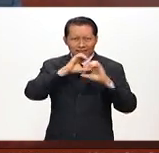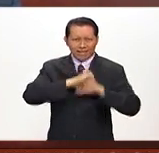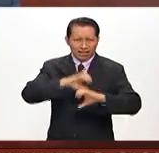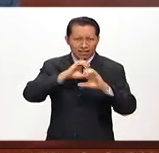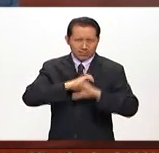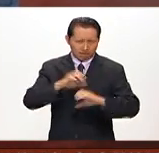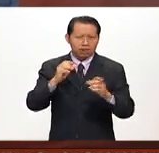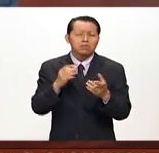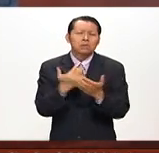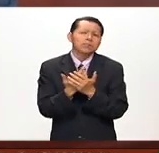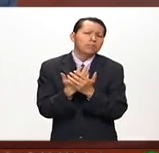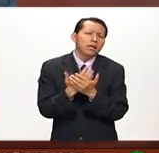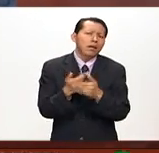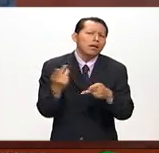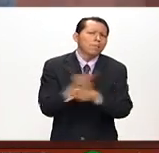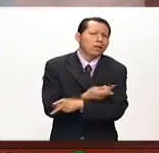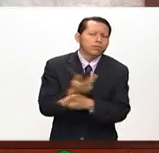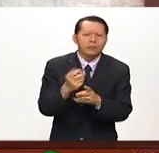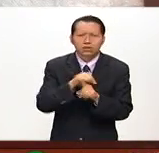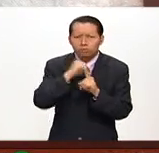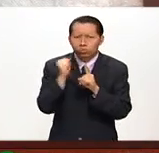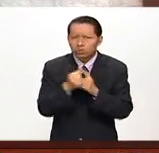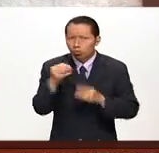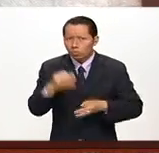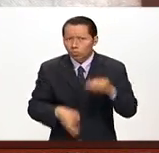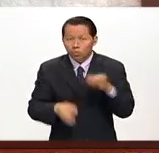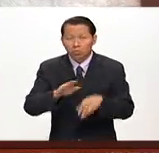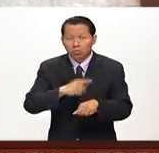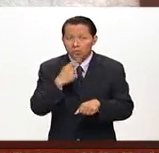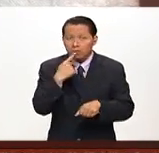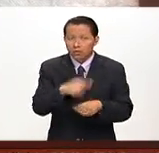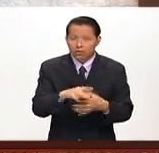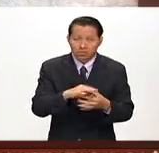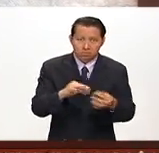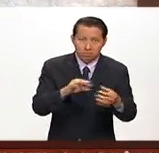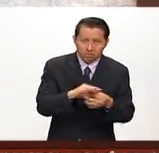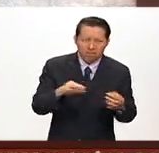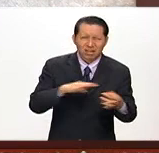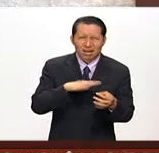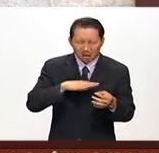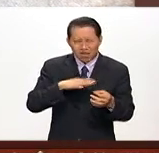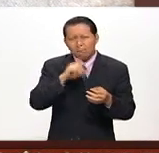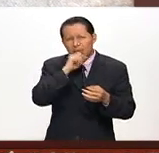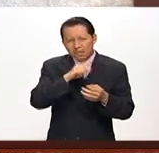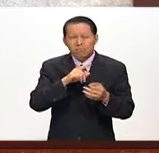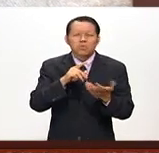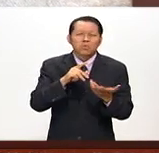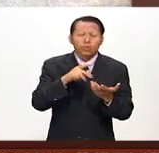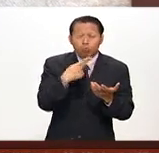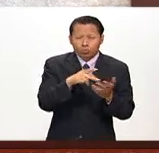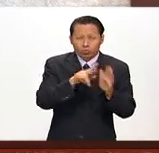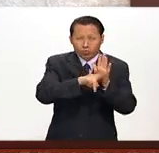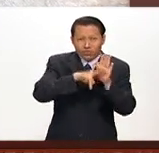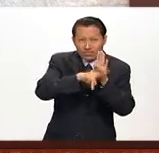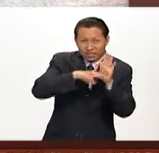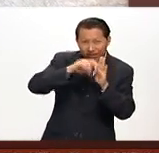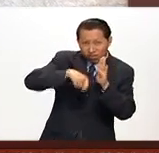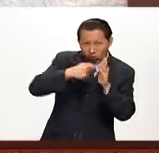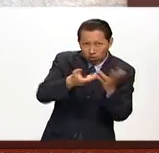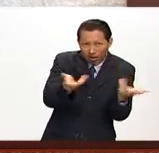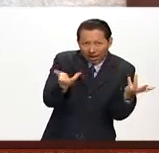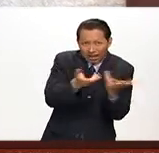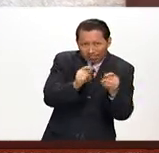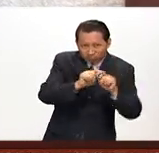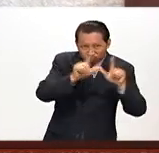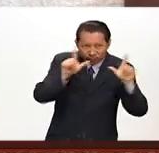la espera de que se defina su situación jurídica, acusado de hacer apología del delito con uno de sus videos. Y esto